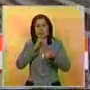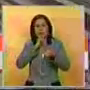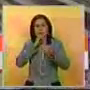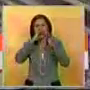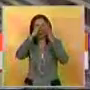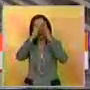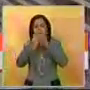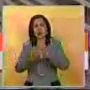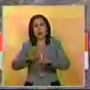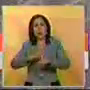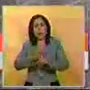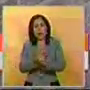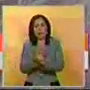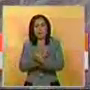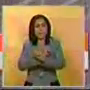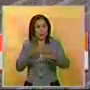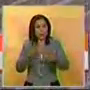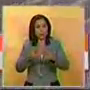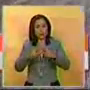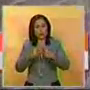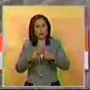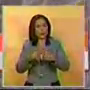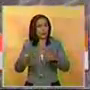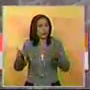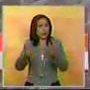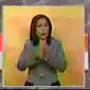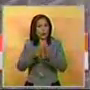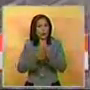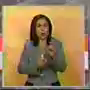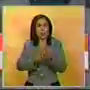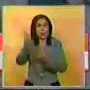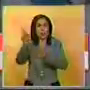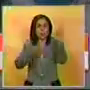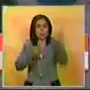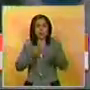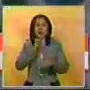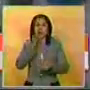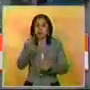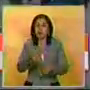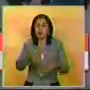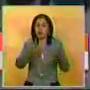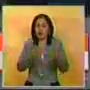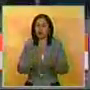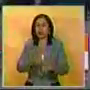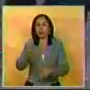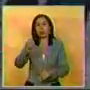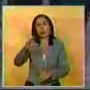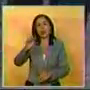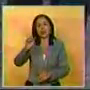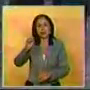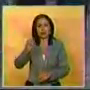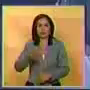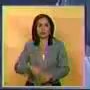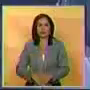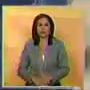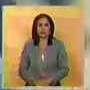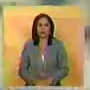poco después de una explosión en un taller ilegal de pirotecnia, según informaron las autoridades turcas.